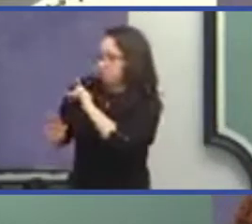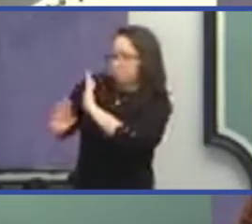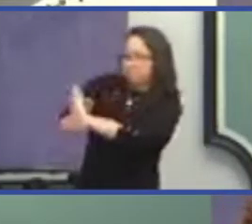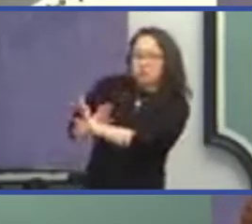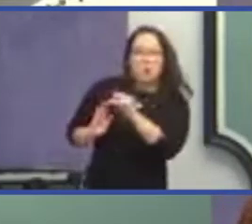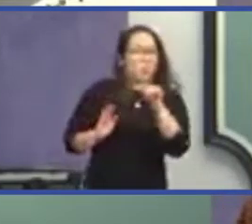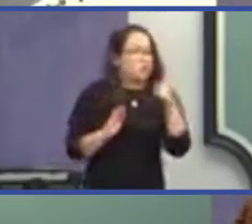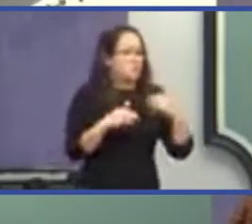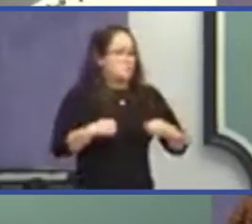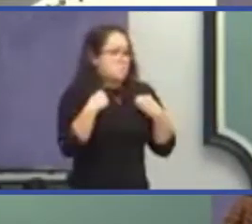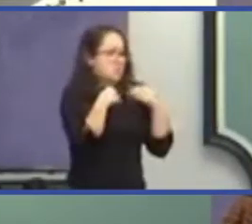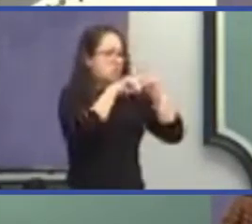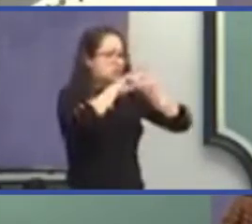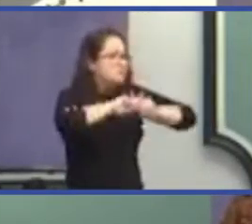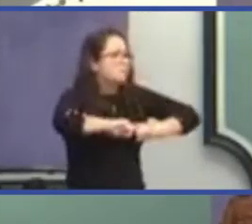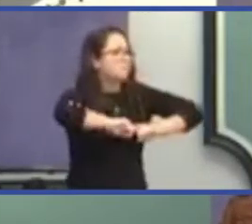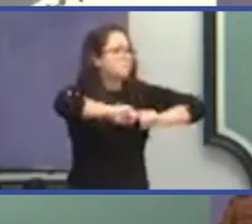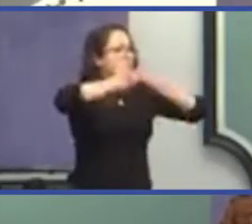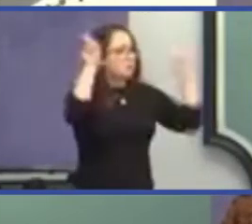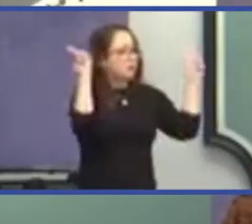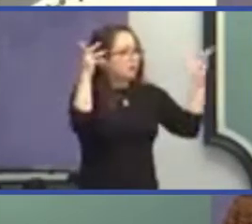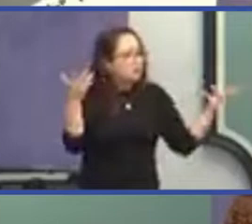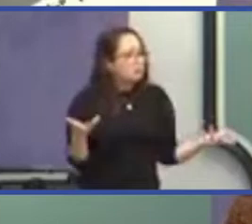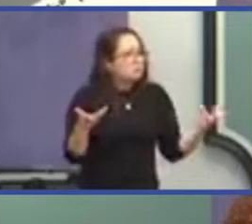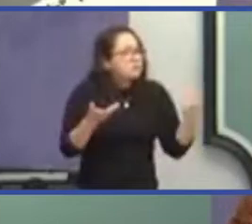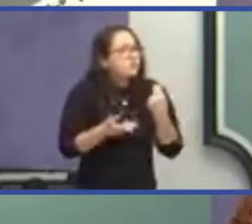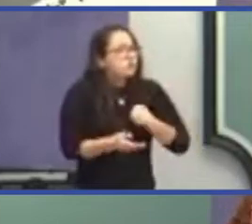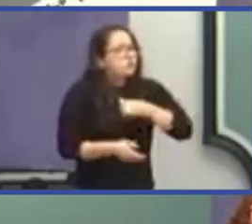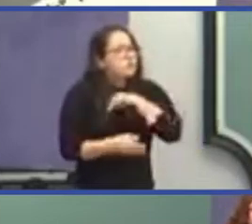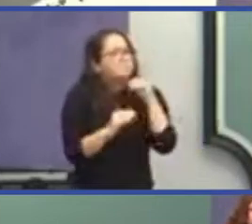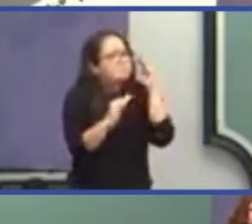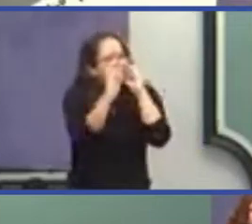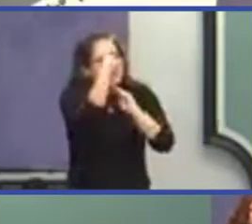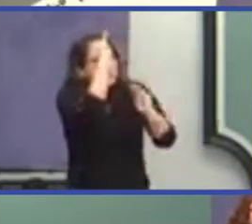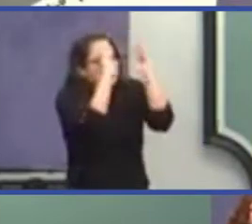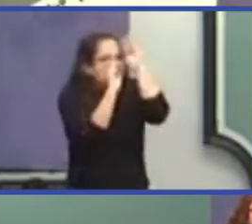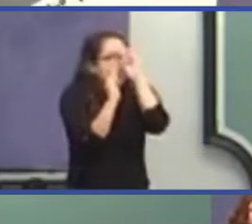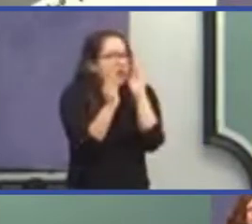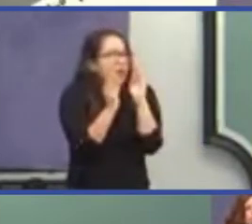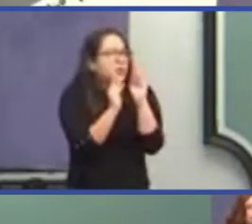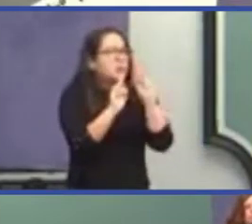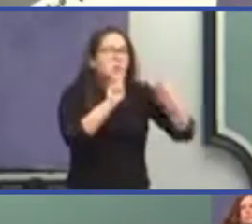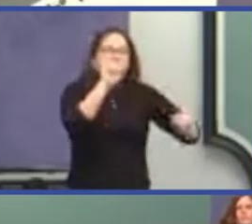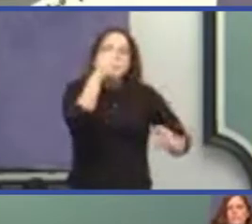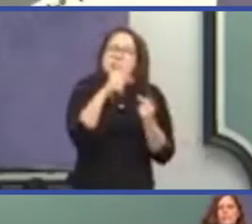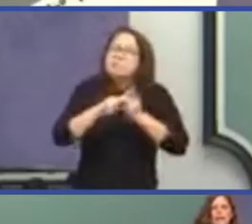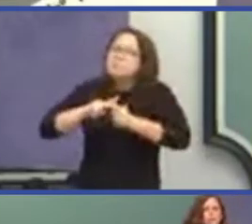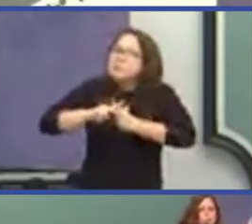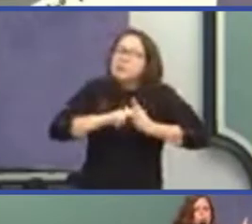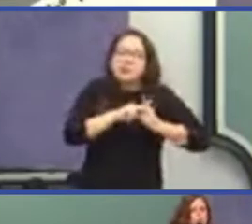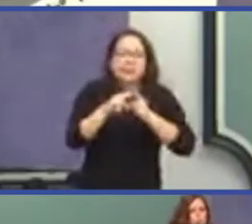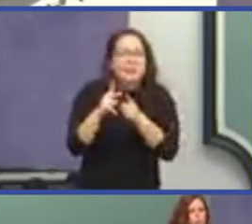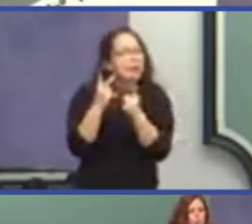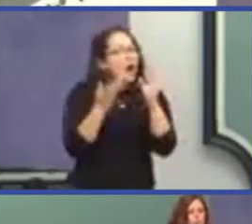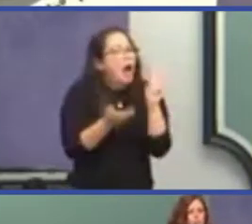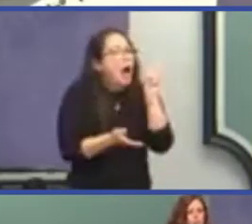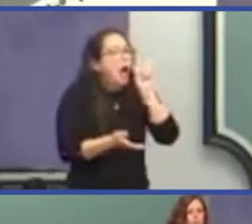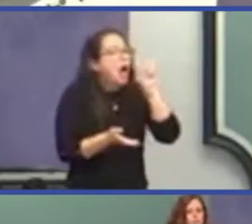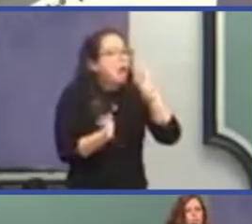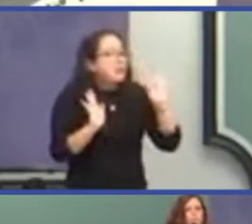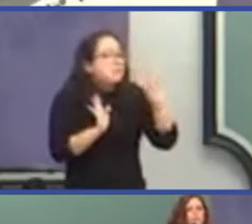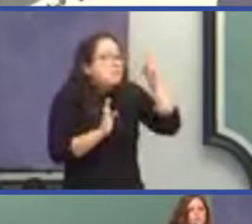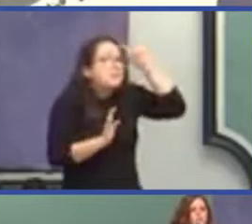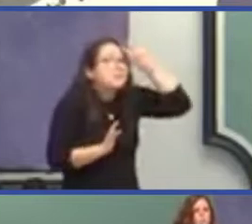Entonces vamos a pensar que imaginamos un multiverso matemático y vamos a viajar a uno de estos universos